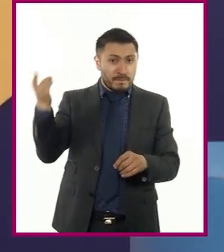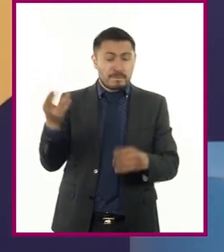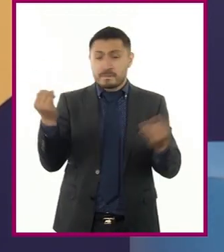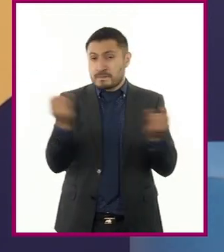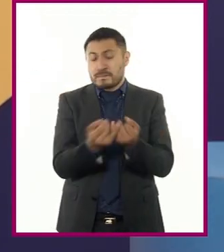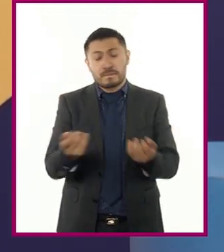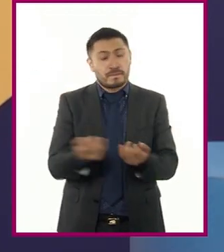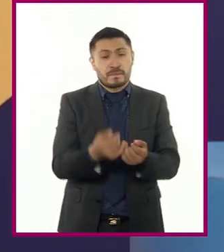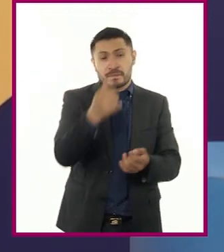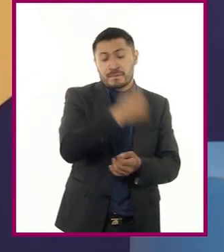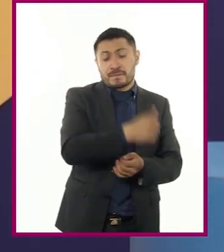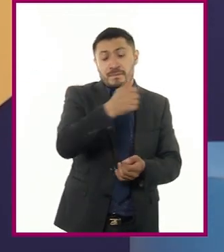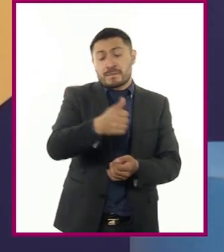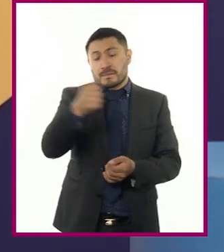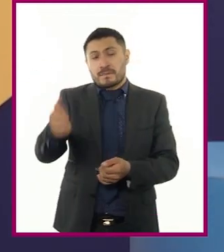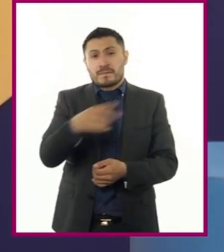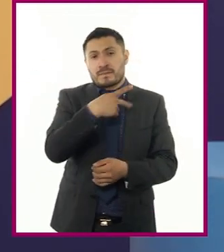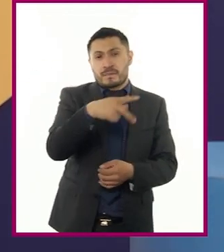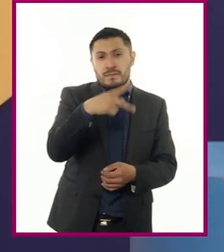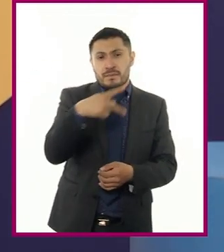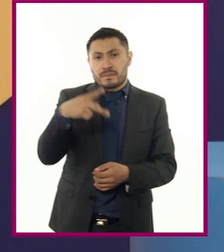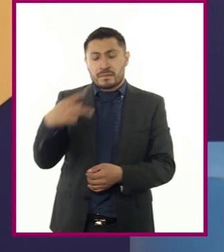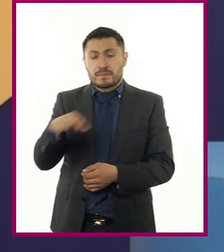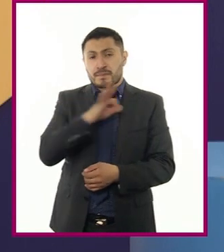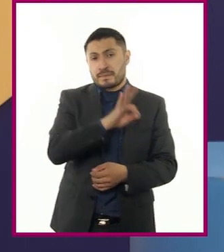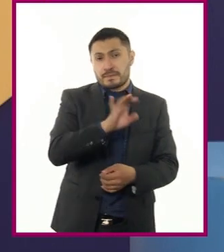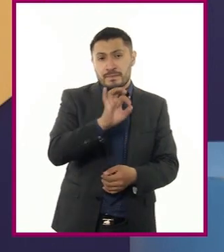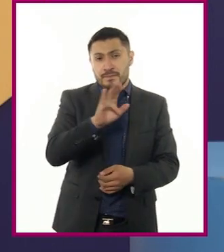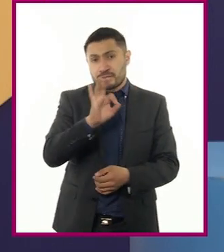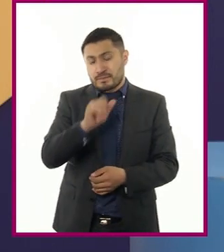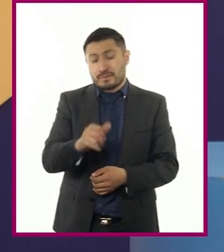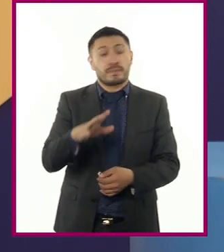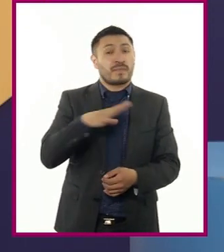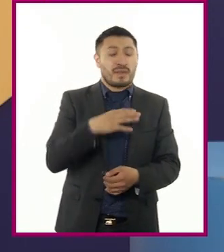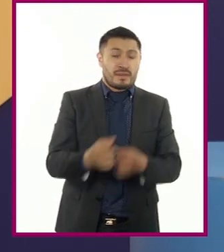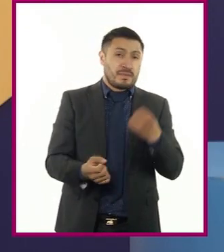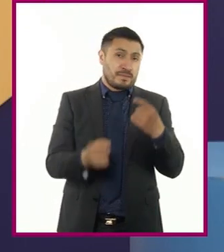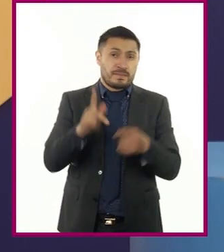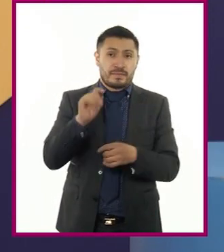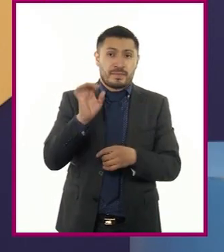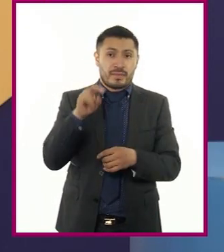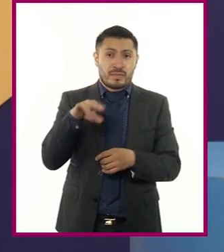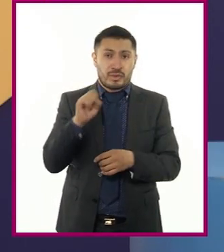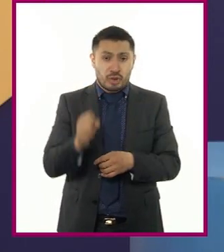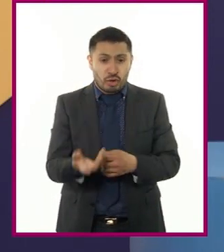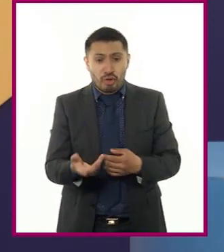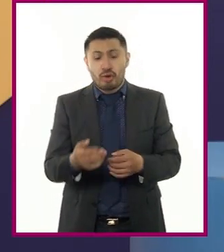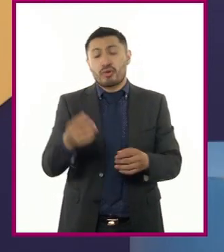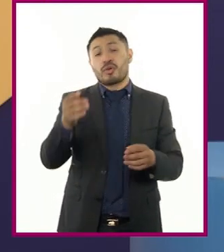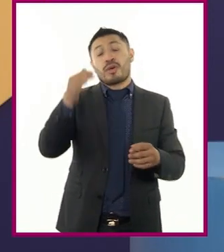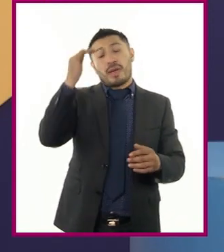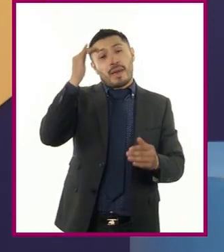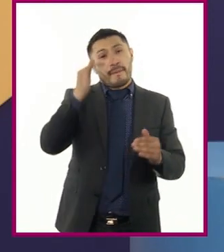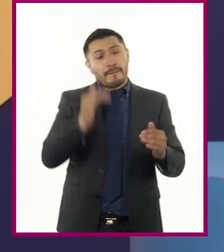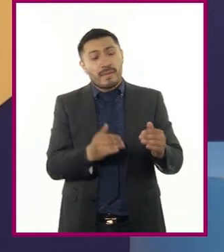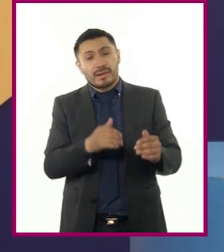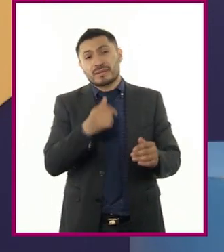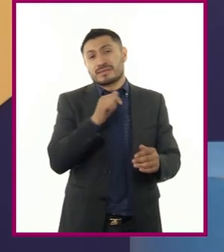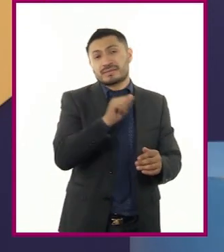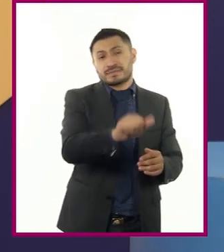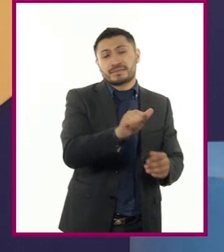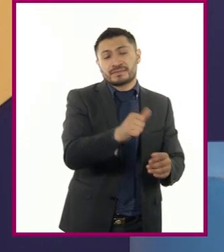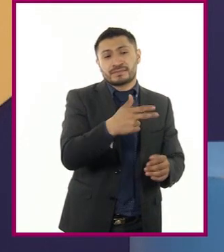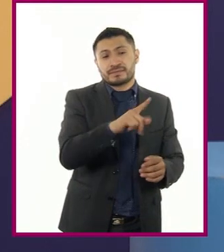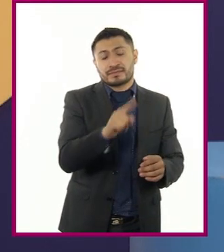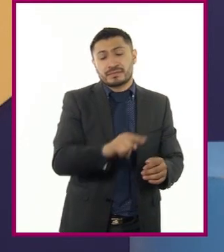tiene sus intervalos de frecuencia y también existen intervalos de los tonos. Las frecuencias bajas entre 16 Hz